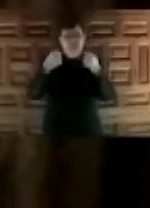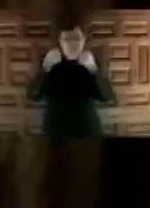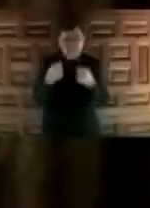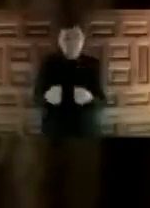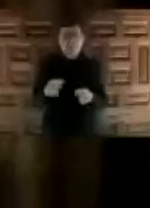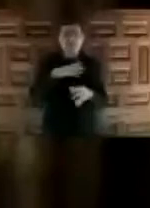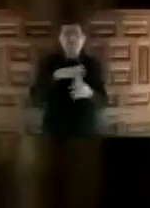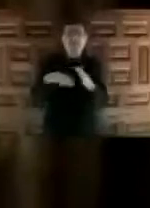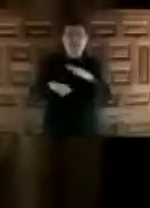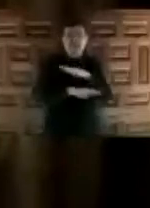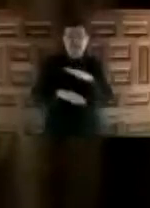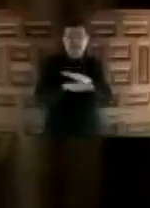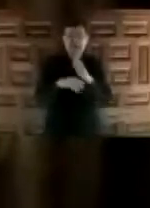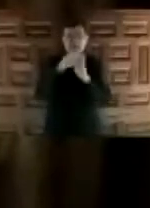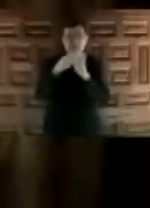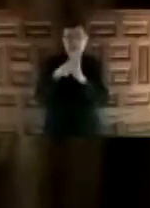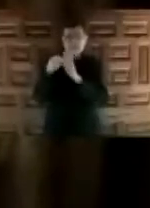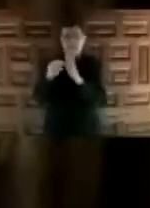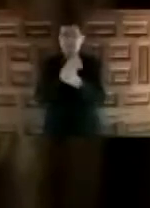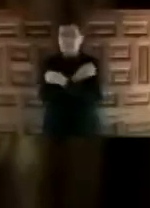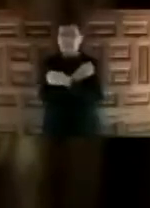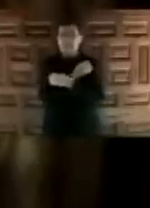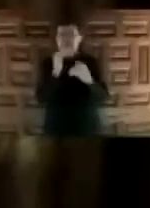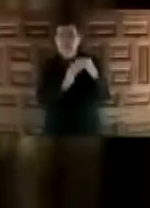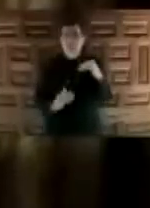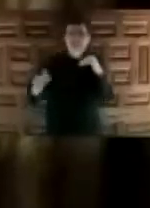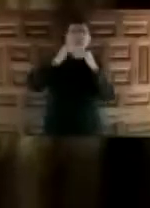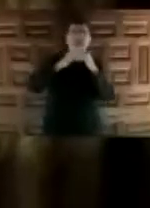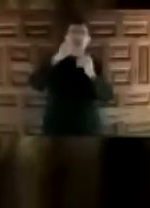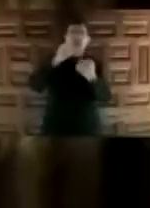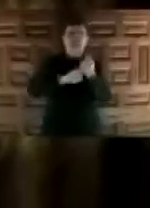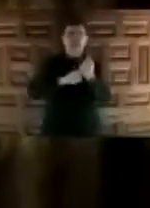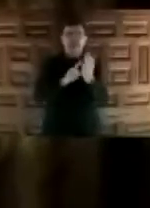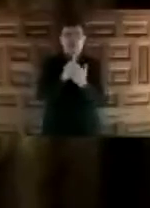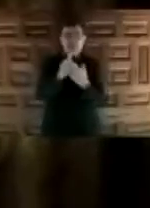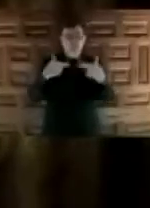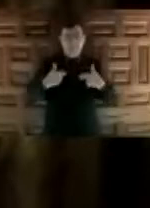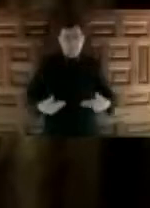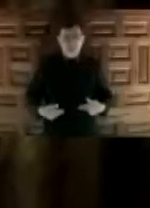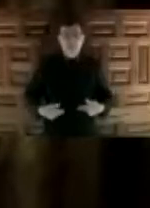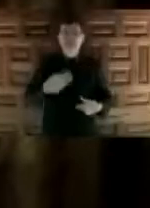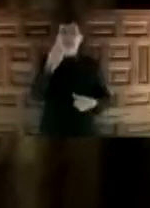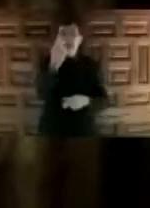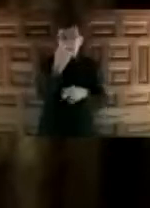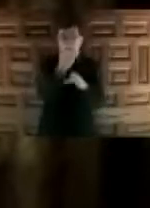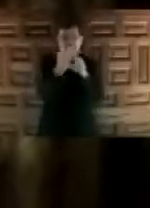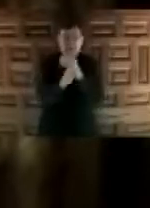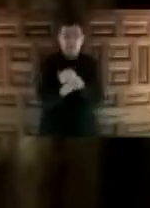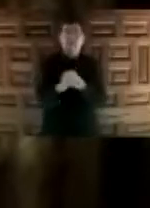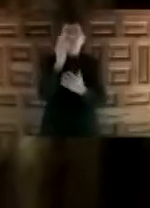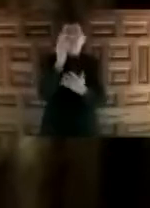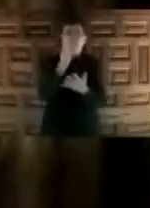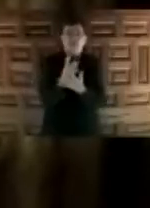a través de este instrumento normativo la educación superior como un derecho humano. Y de este conjunto de aspectos